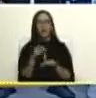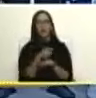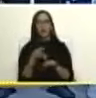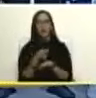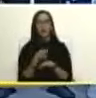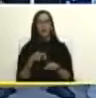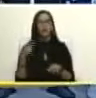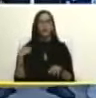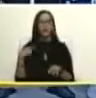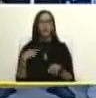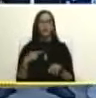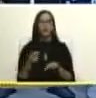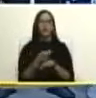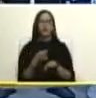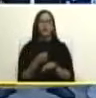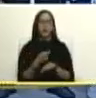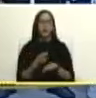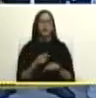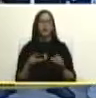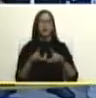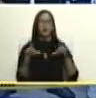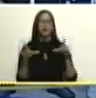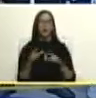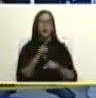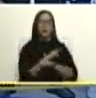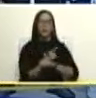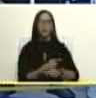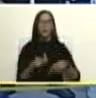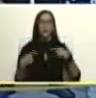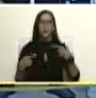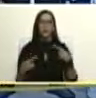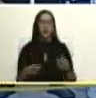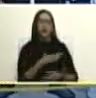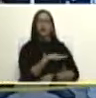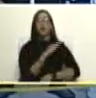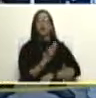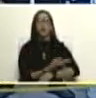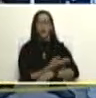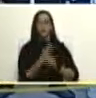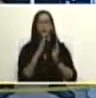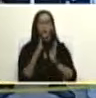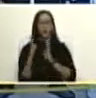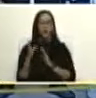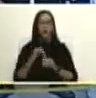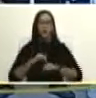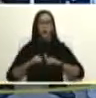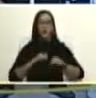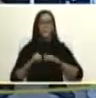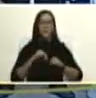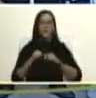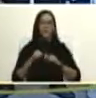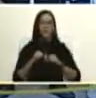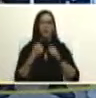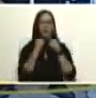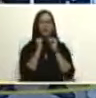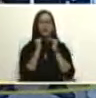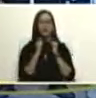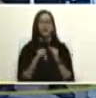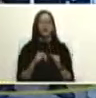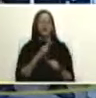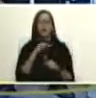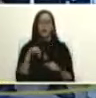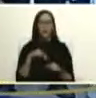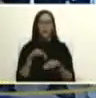gobiernos regionales, gobiernos locales, poder popular, fuerza organizada como el Movimiento Magisterial Aristóbulo Ituri, con